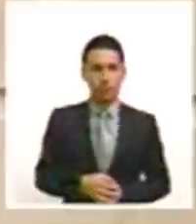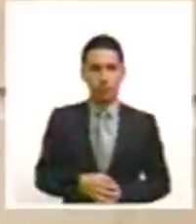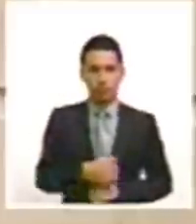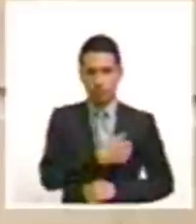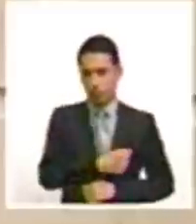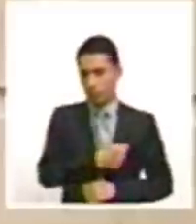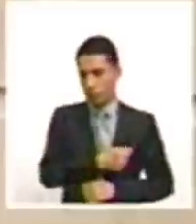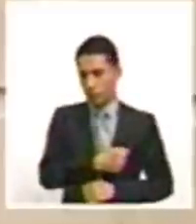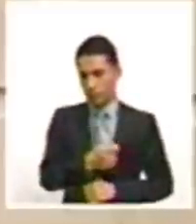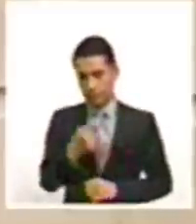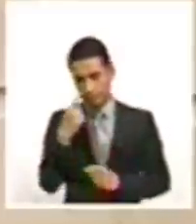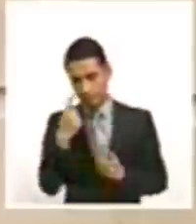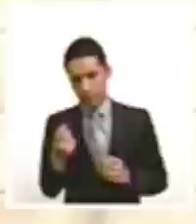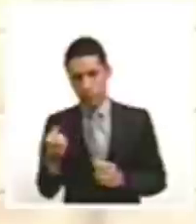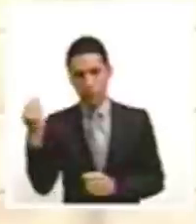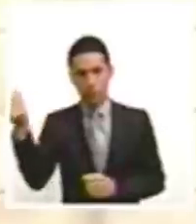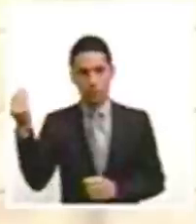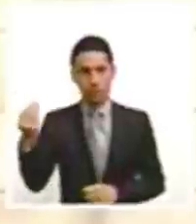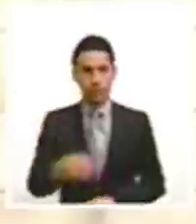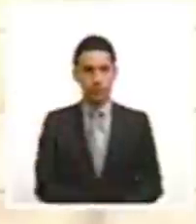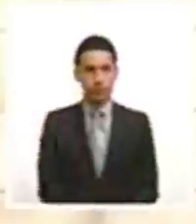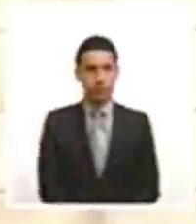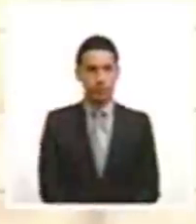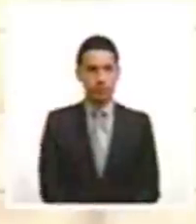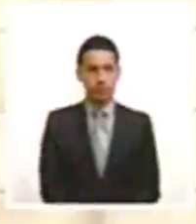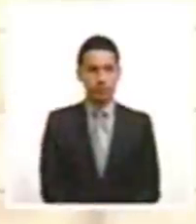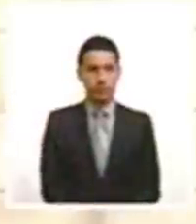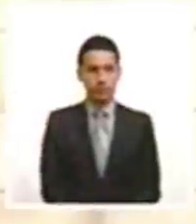verifique, abra el registro, por favor.